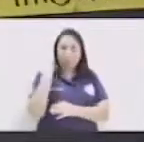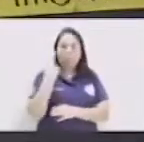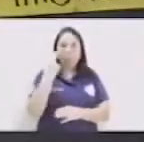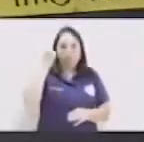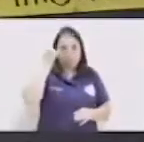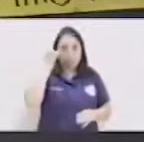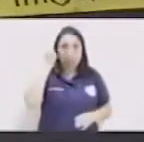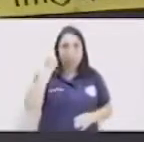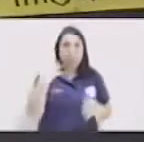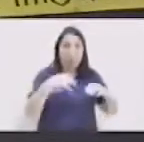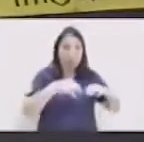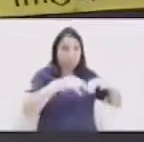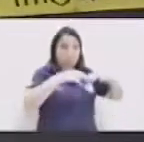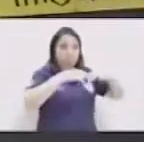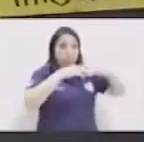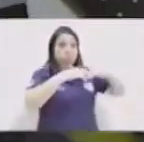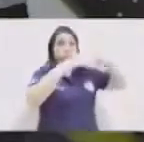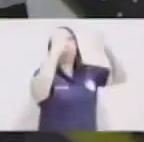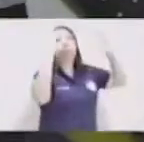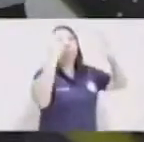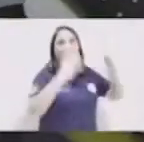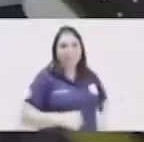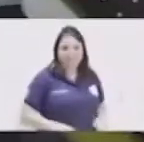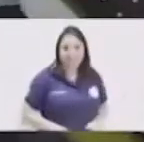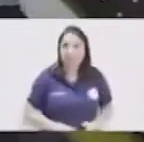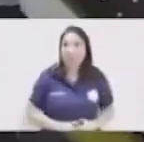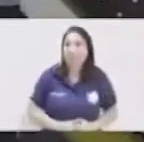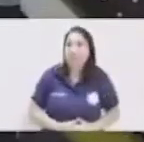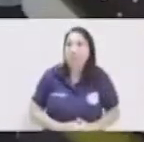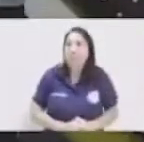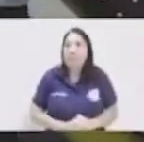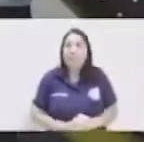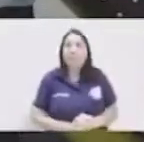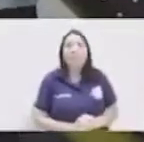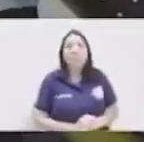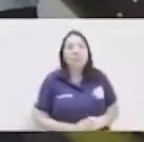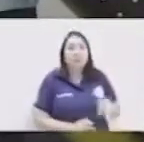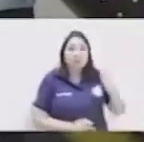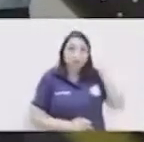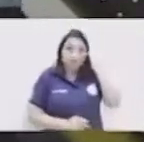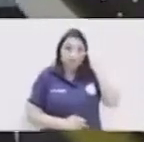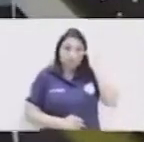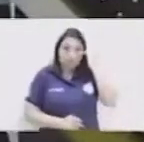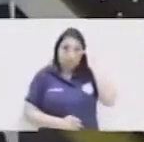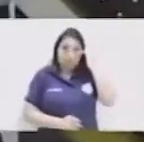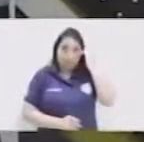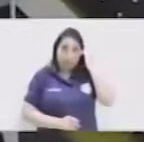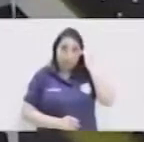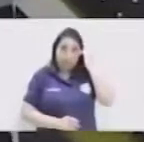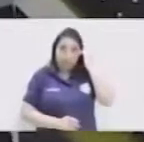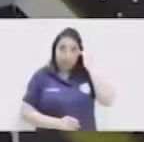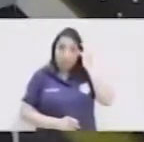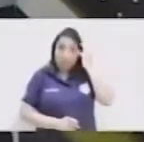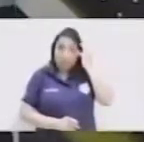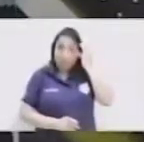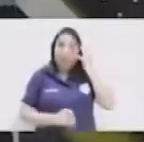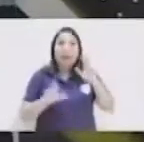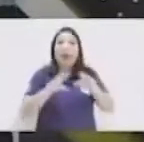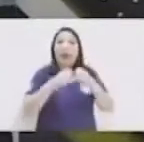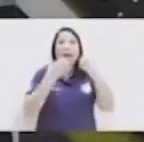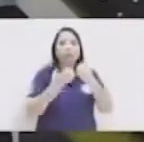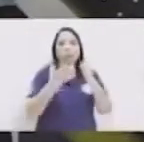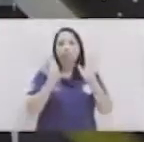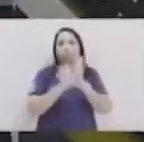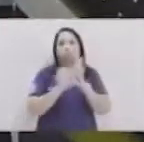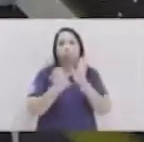vamos a recuperarnos de una mejor manera. Entonces podemos como que sacar un poquito de la historia de que antes